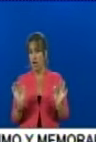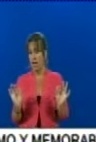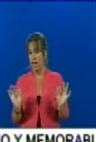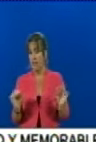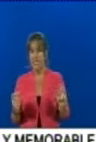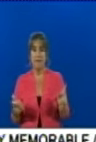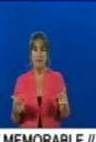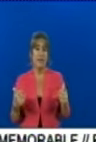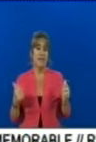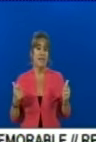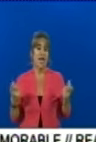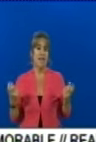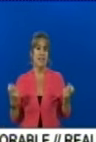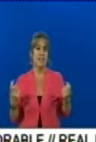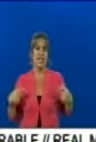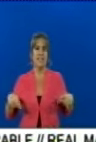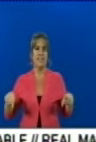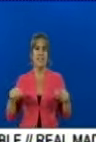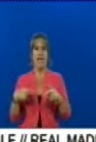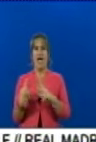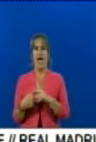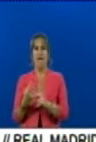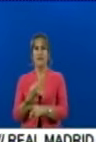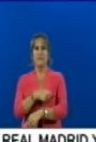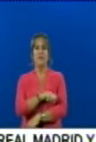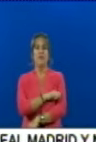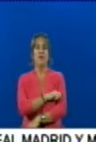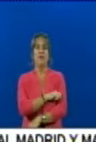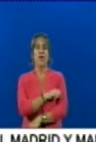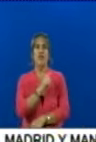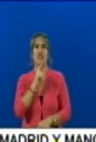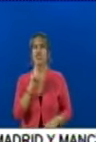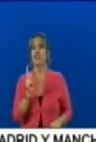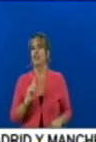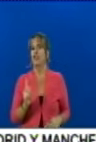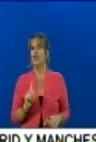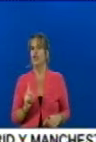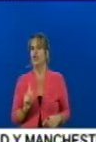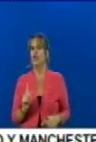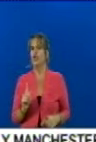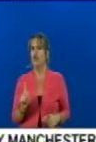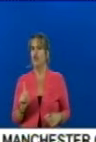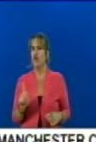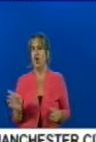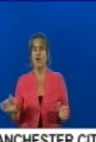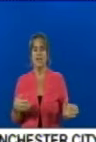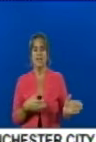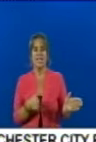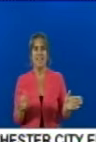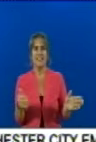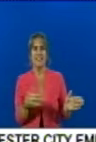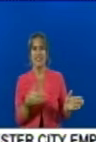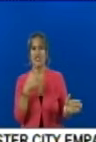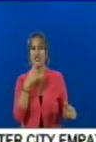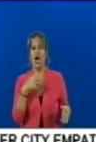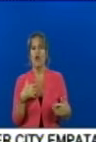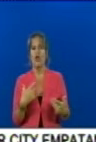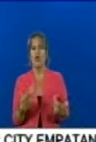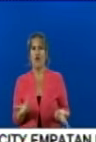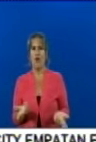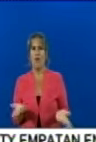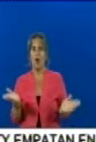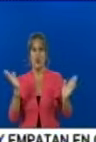que va a satisfacer las necesidades que tiene nuestra población, no se dé el desorden, ni